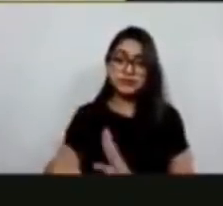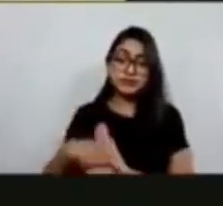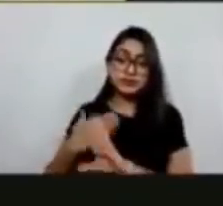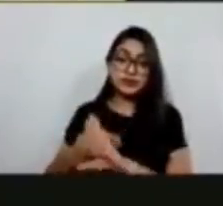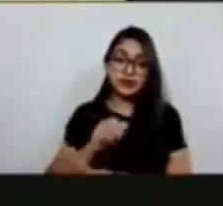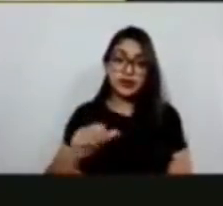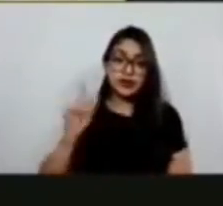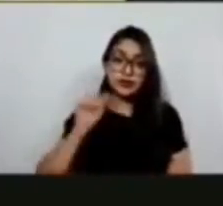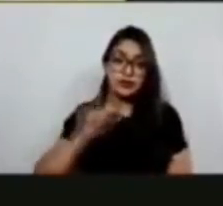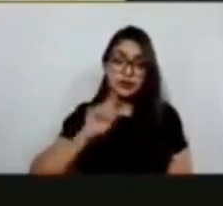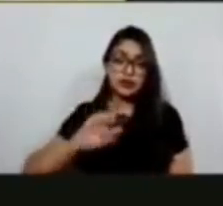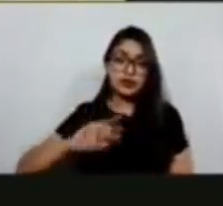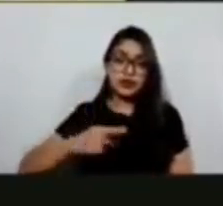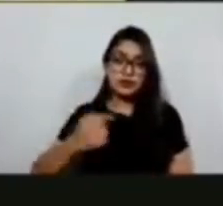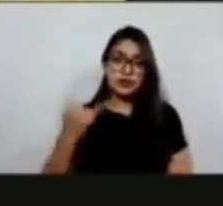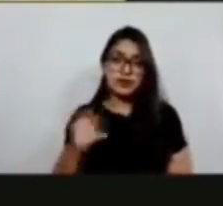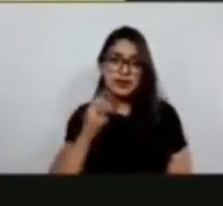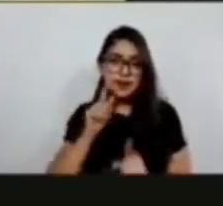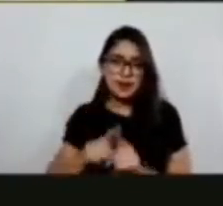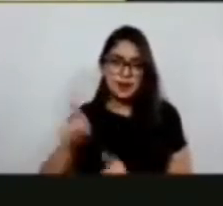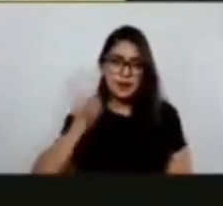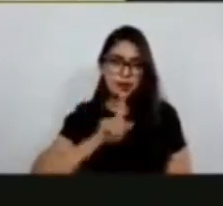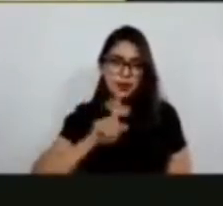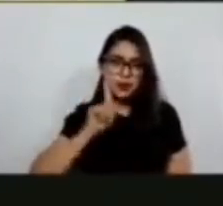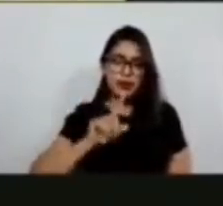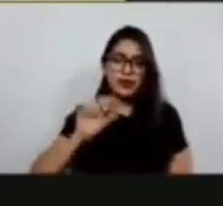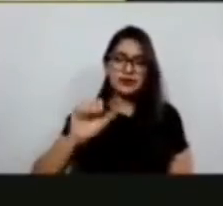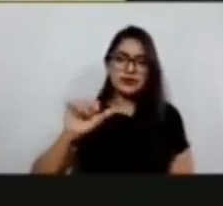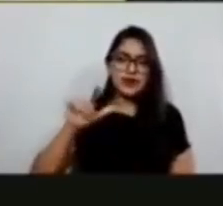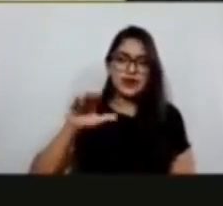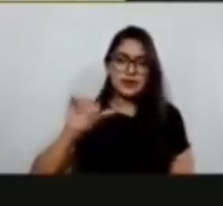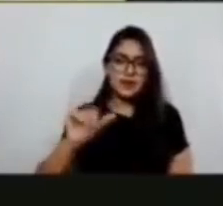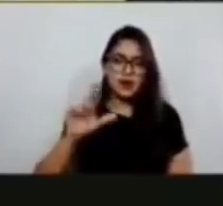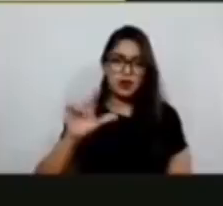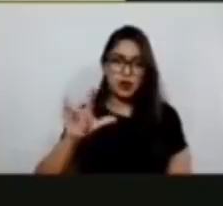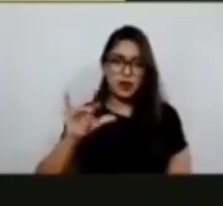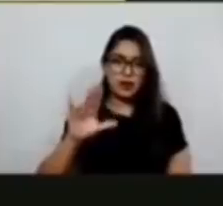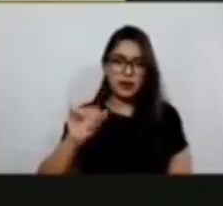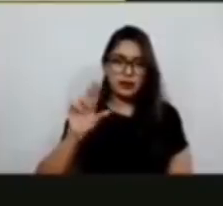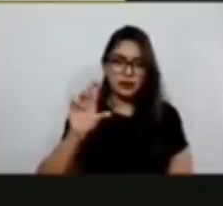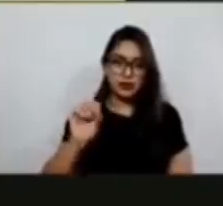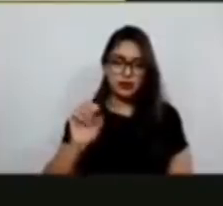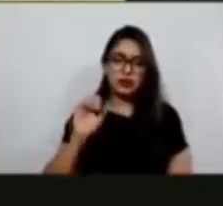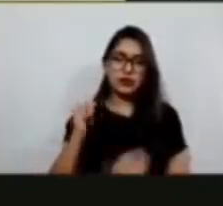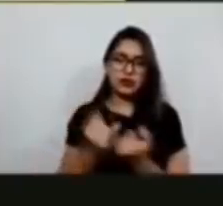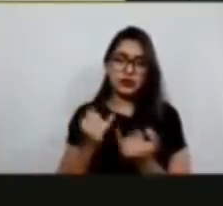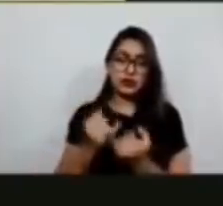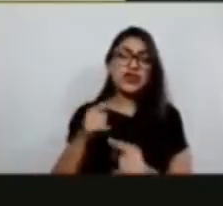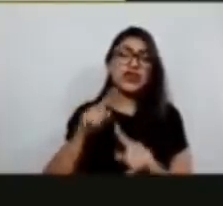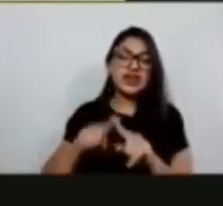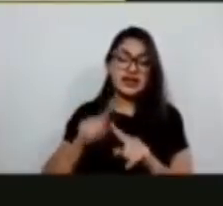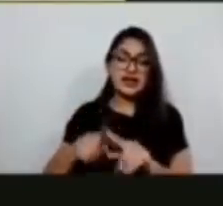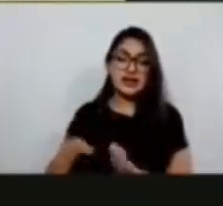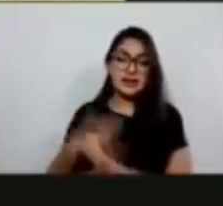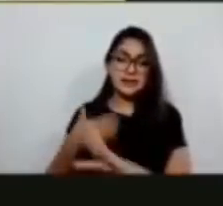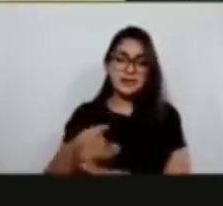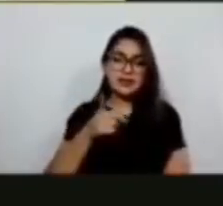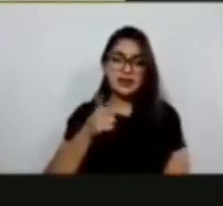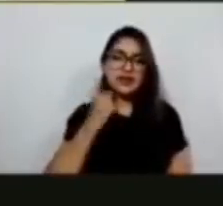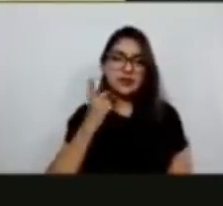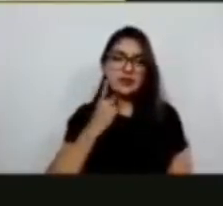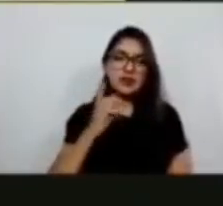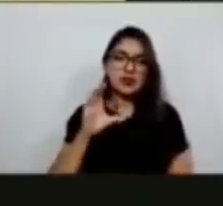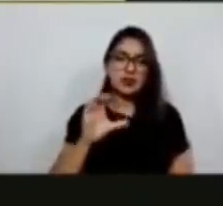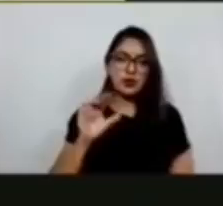Salma Luévano Luna, atribuida a Gabriel Ricardo Quadri de la Torre. Tercero, se da vista a la